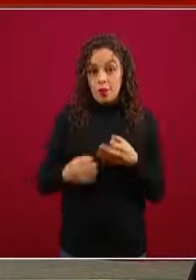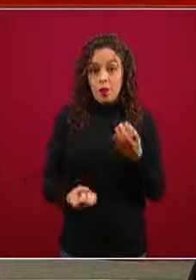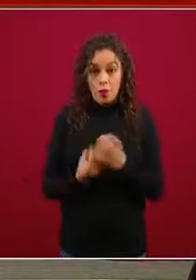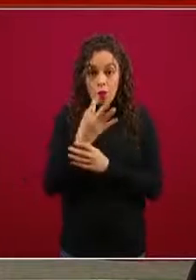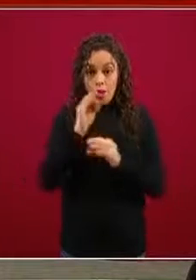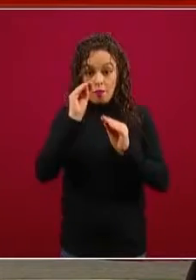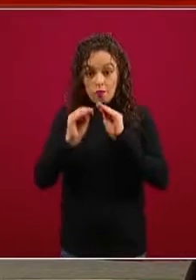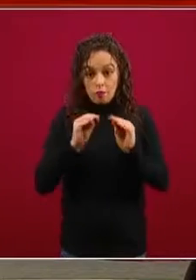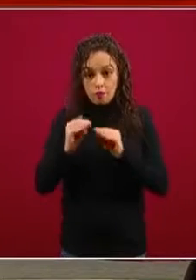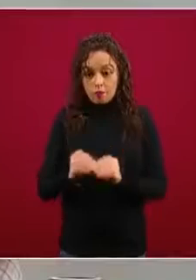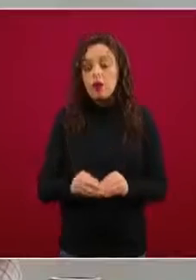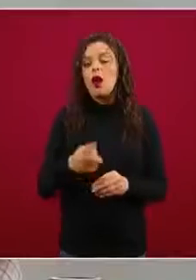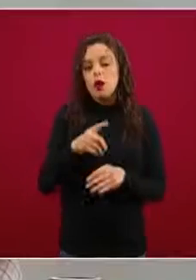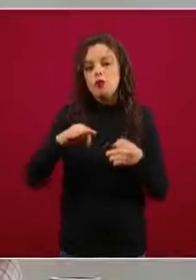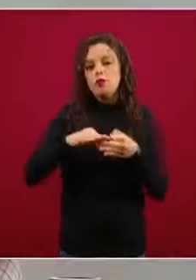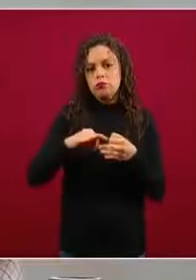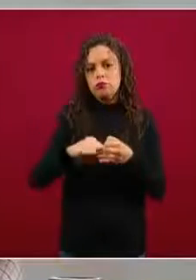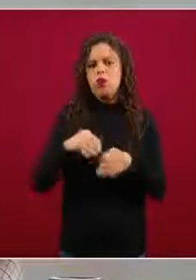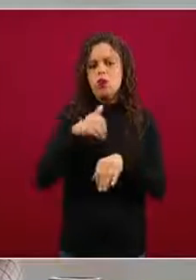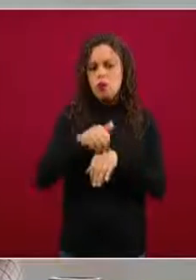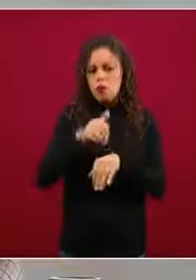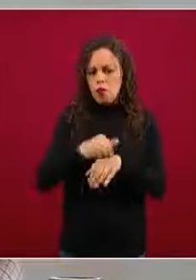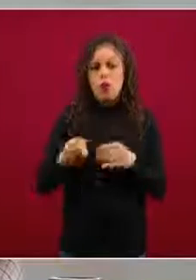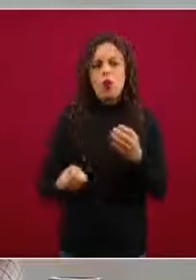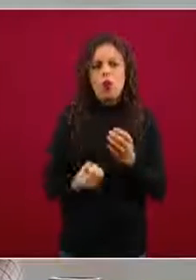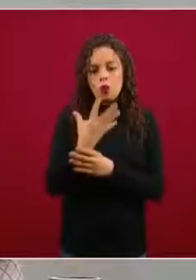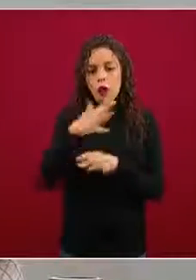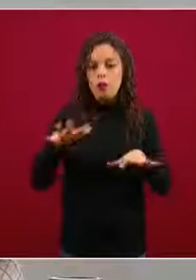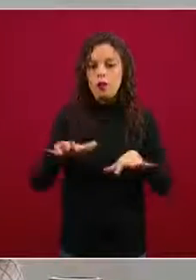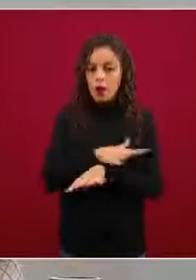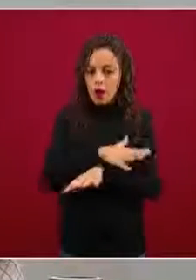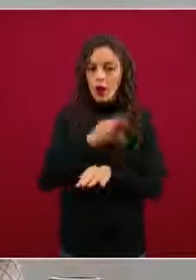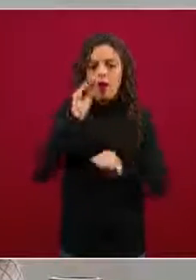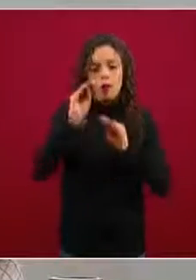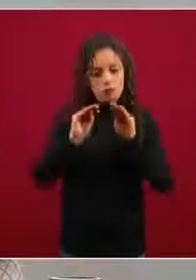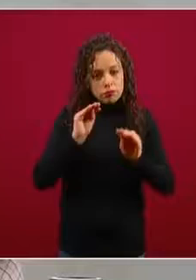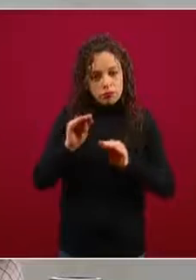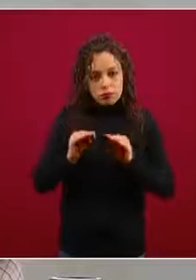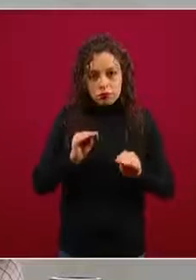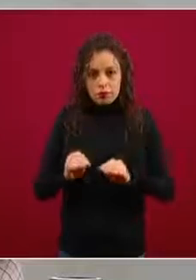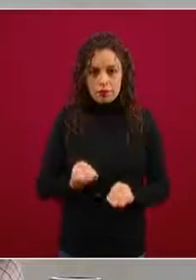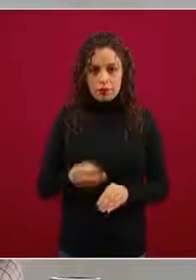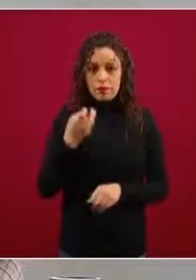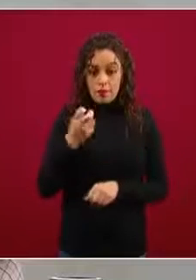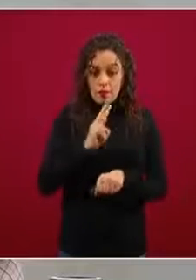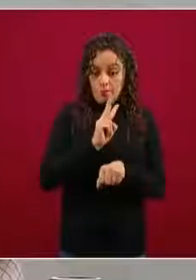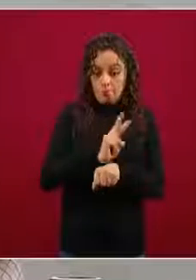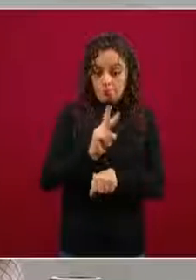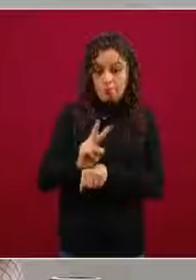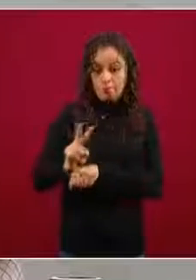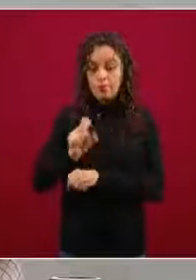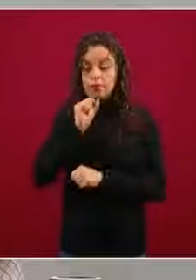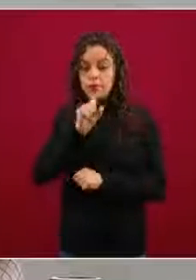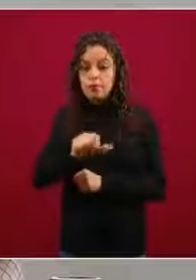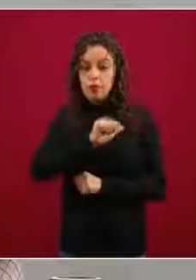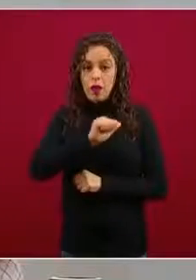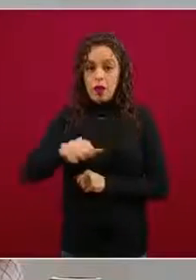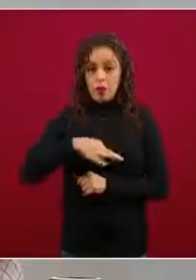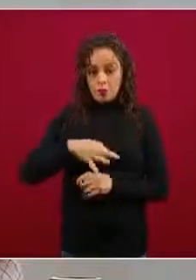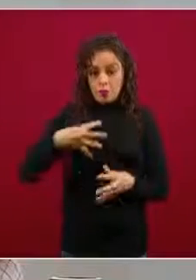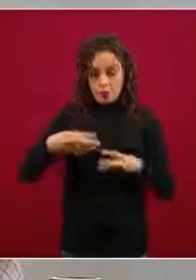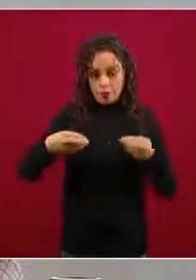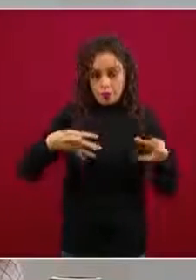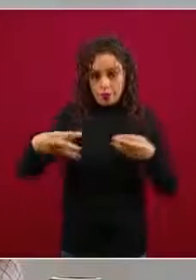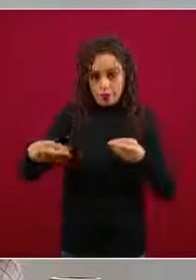Por lo tanto, para presentar la información, al igual como lo hacemos con los datos de la vigilancia epidemiológica, se marca un punto de